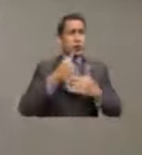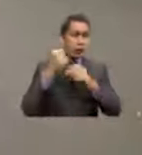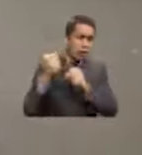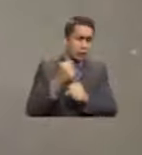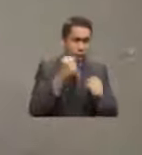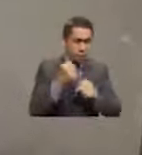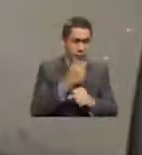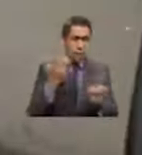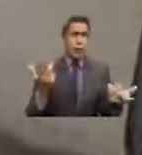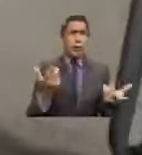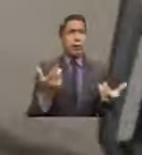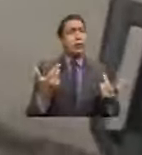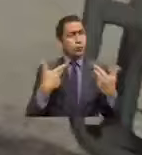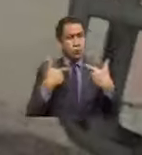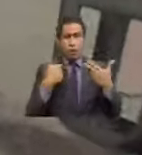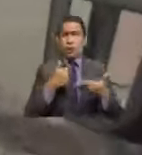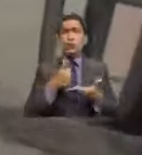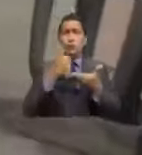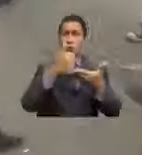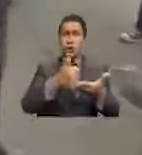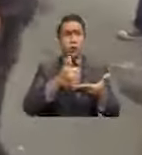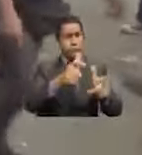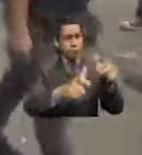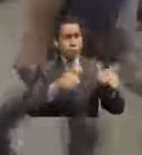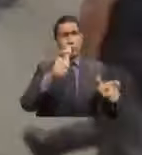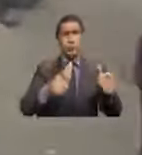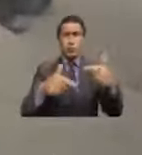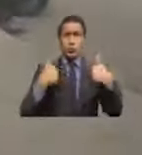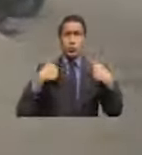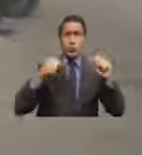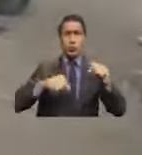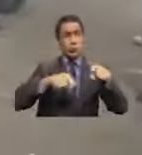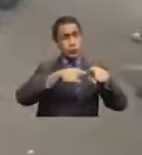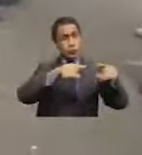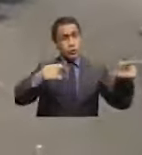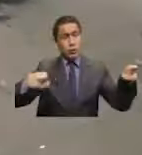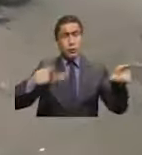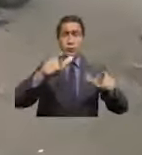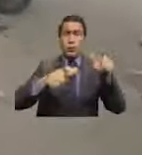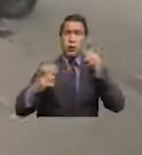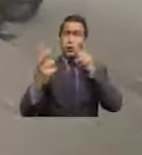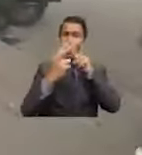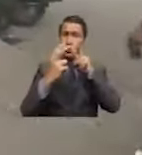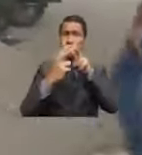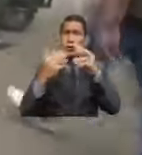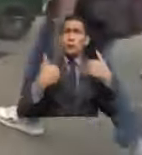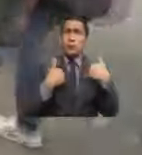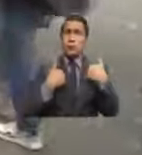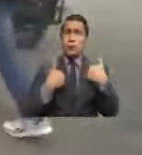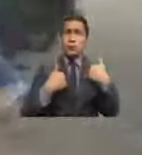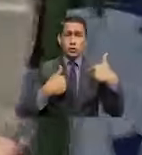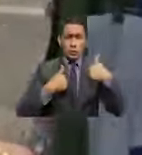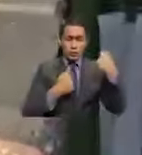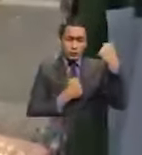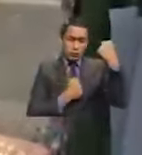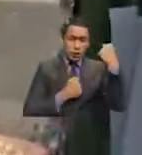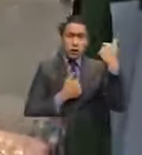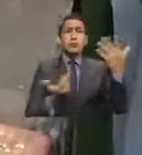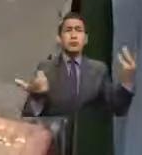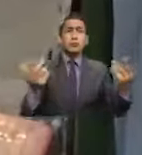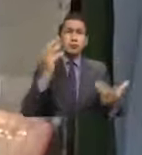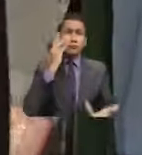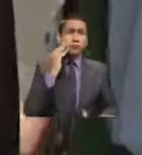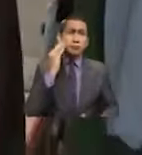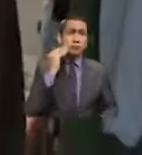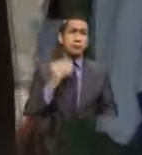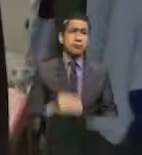tablero con mi mercadería, yo les ayudo. Aquí la gente aquí me conoce como Fiticen porque yo bailo, así. No, él sí trabaja, él